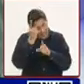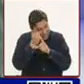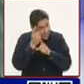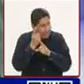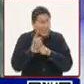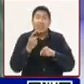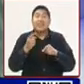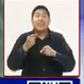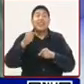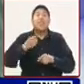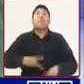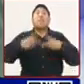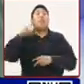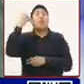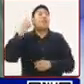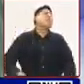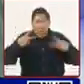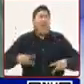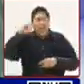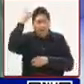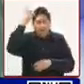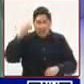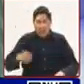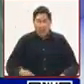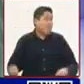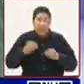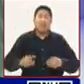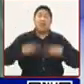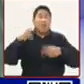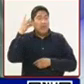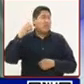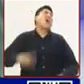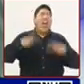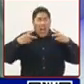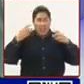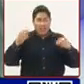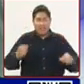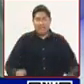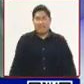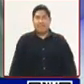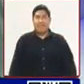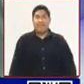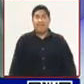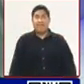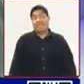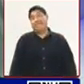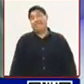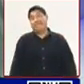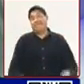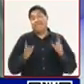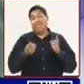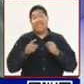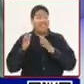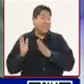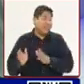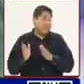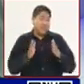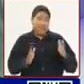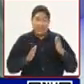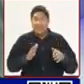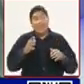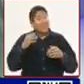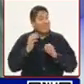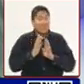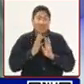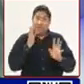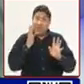Exacto. Chicos, ¡que viva Bolivia! ¡Que viva! Más fuerte, ¡que viva Bolivia! ¡Que viva! Bueno, y así se van preparando y las